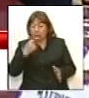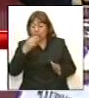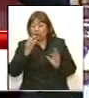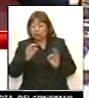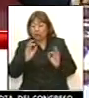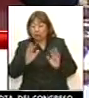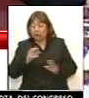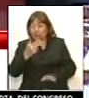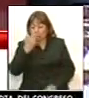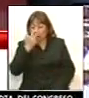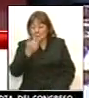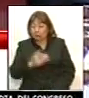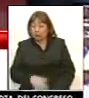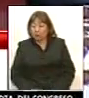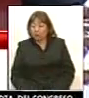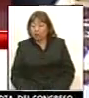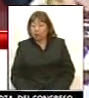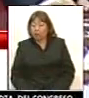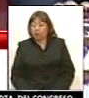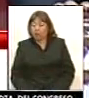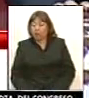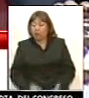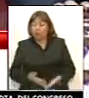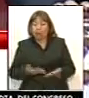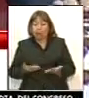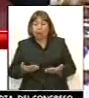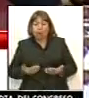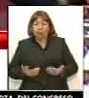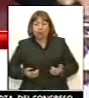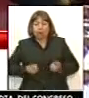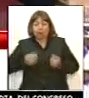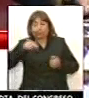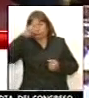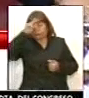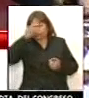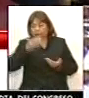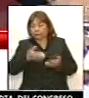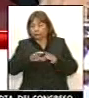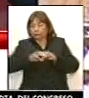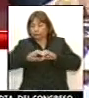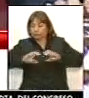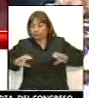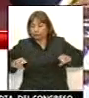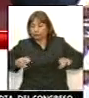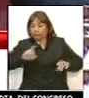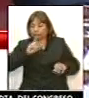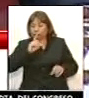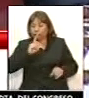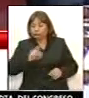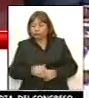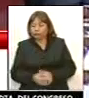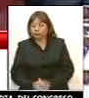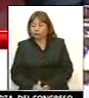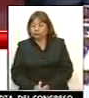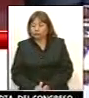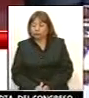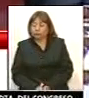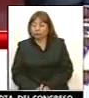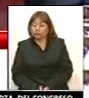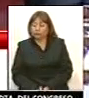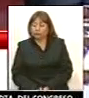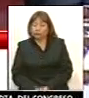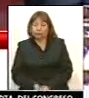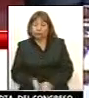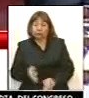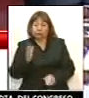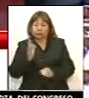emblemático para que lo veamos, ¿no? Entonces, ¿cómo tratamos a esa niña peruana que la van a expulsar o la van a separar de sus padres? Que eso es lo que hemos visto cuando hemos visto los temas en